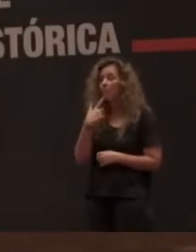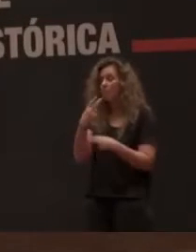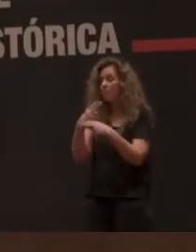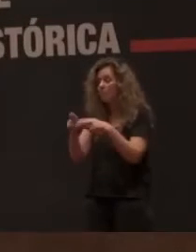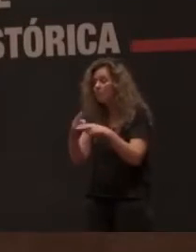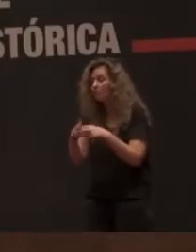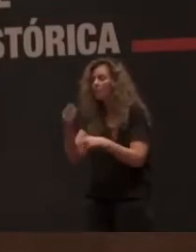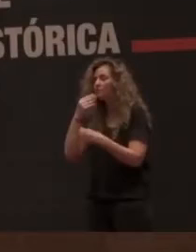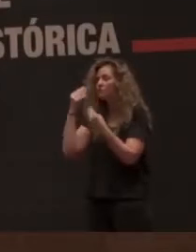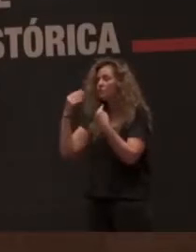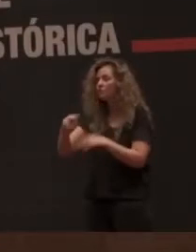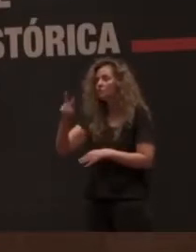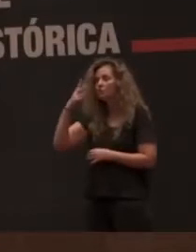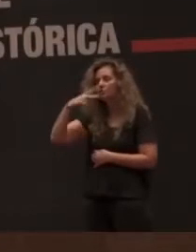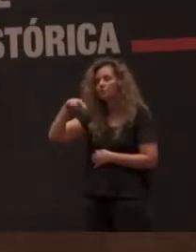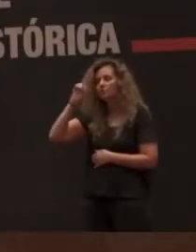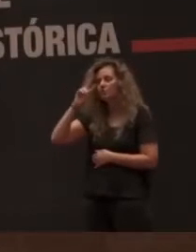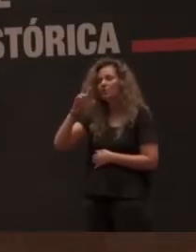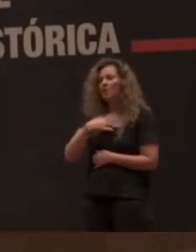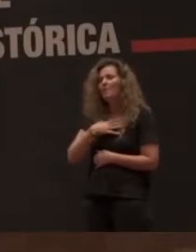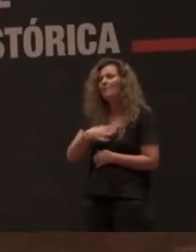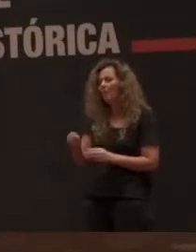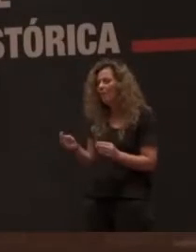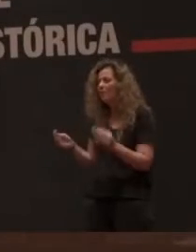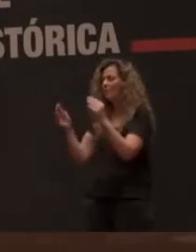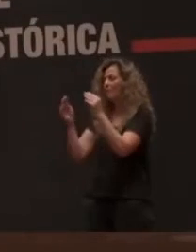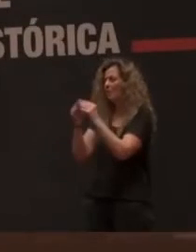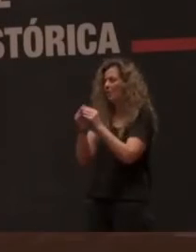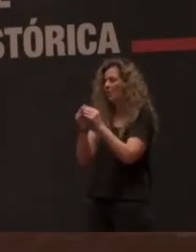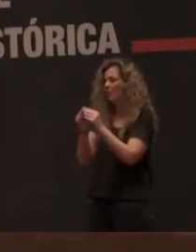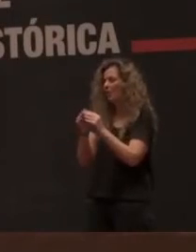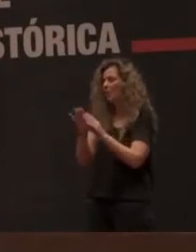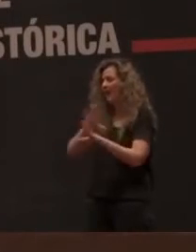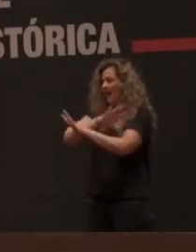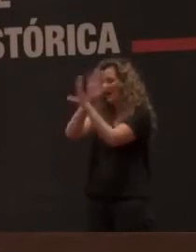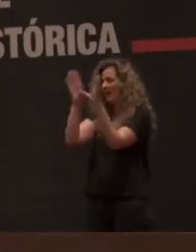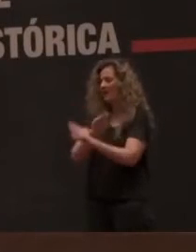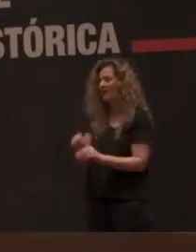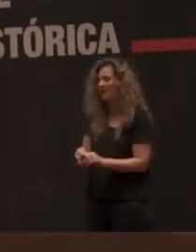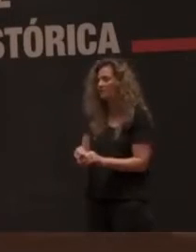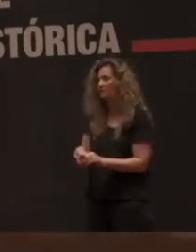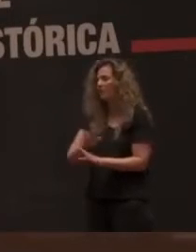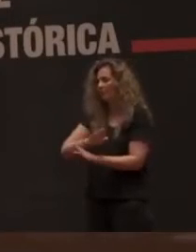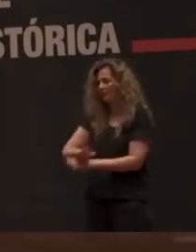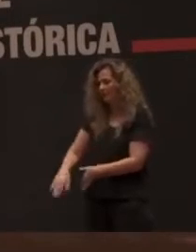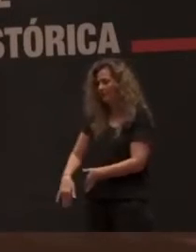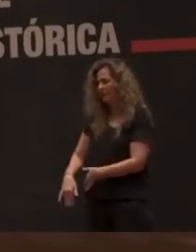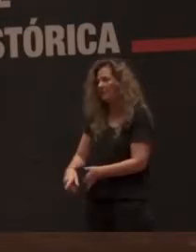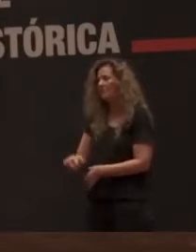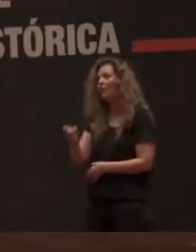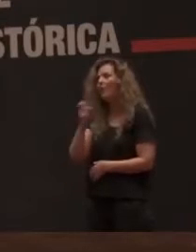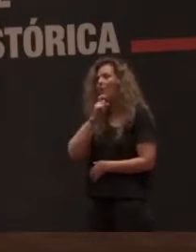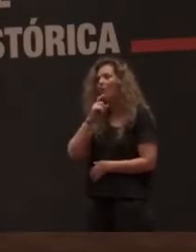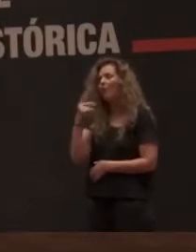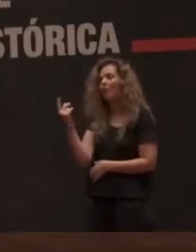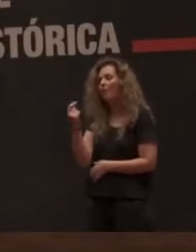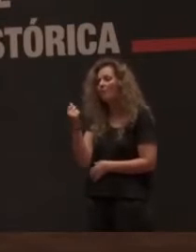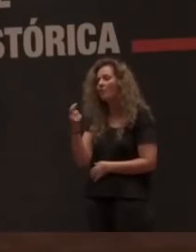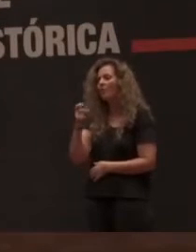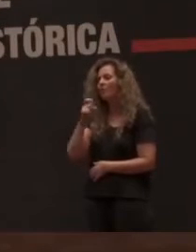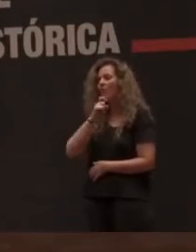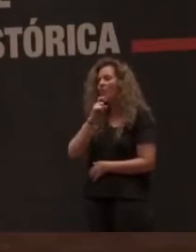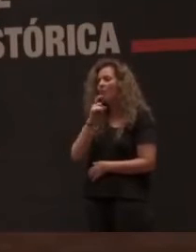o historiadores podemos coincidir en el diagnóstico final macro, ¿sí? La dominación del capitalismo final, no